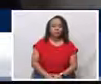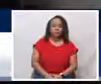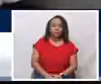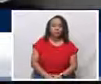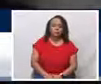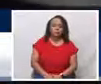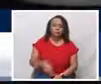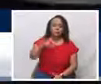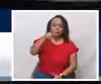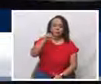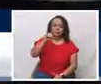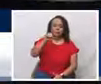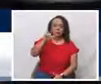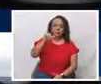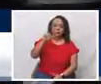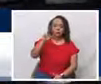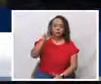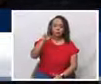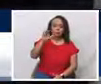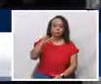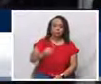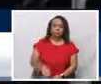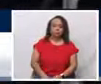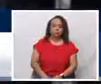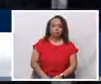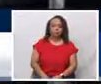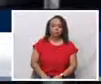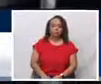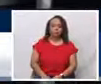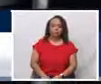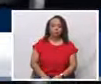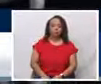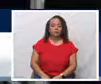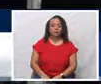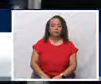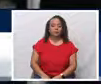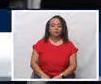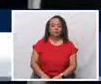Paola Arana en categoría pistola de aire, en tiro adaptado.